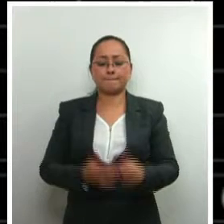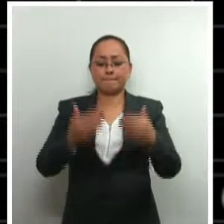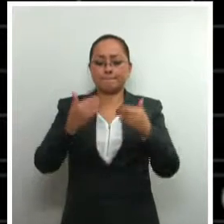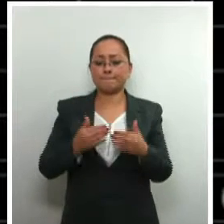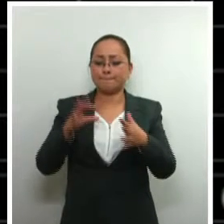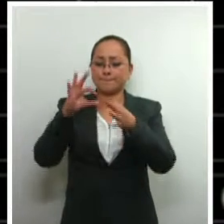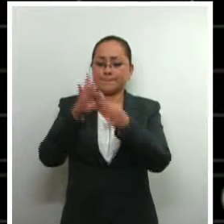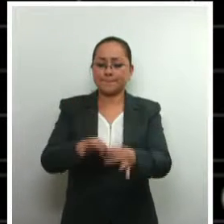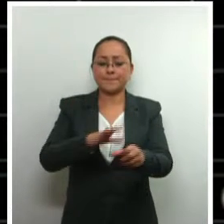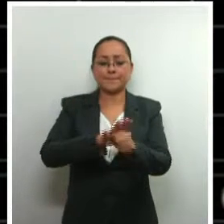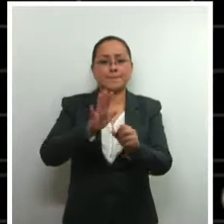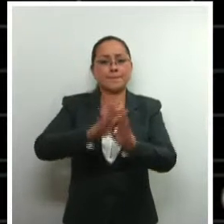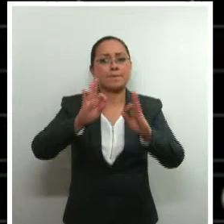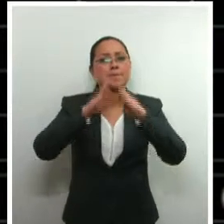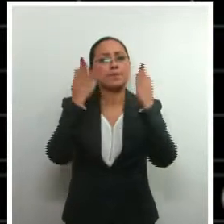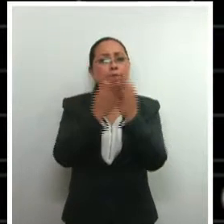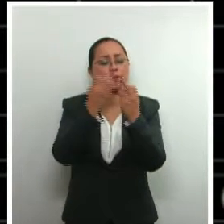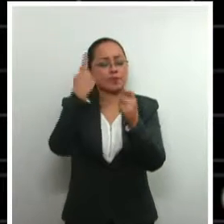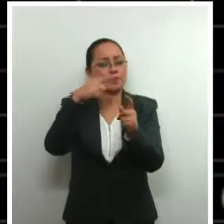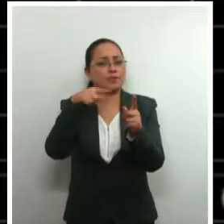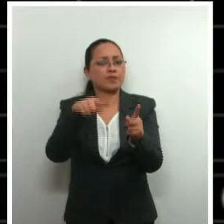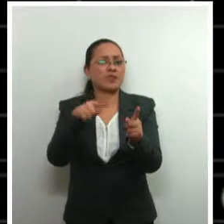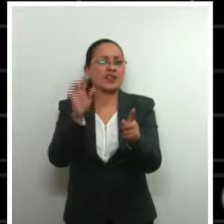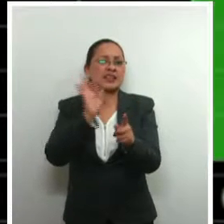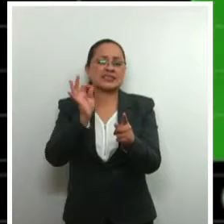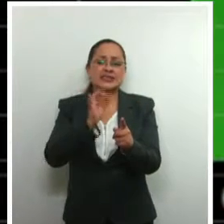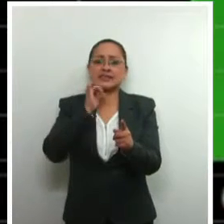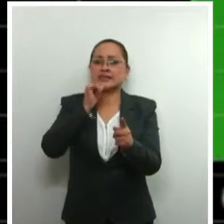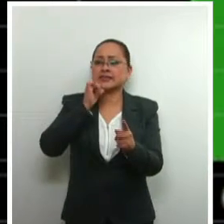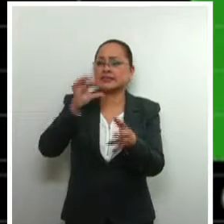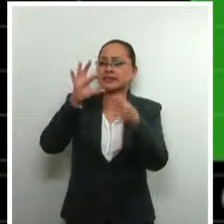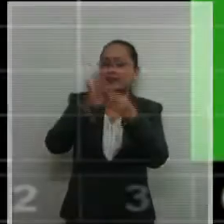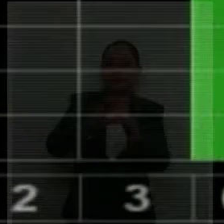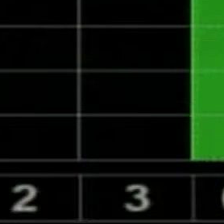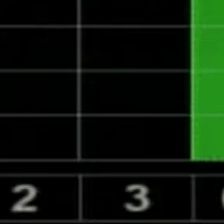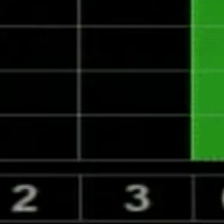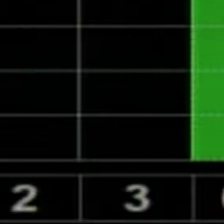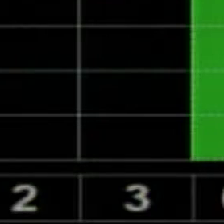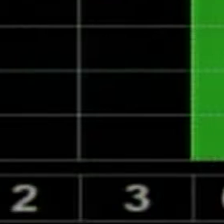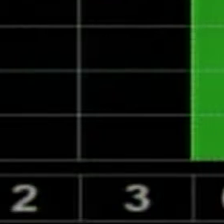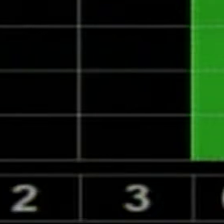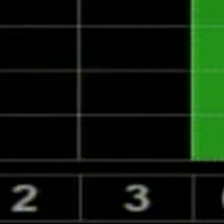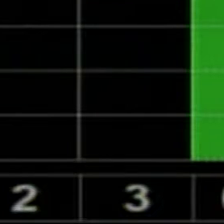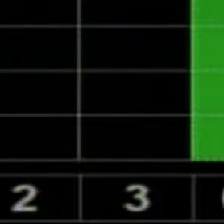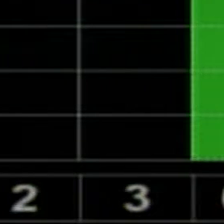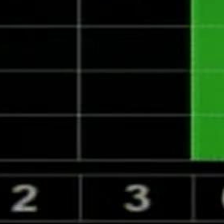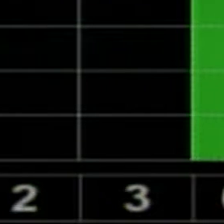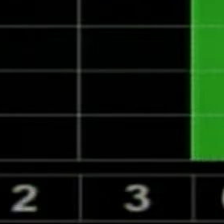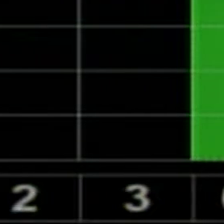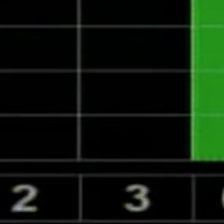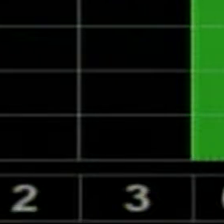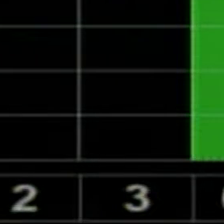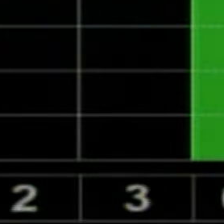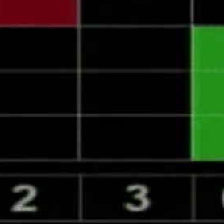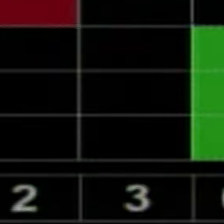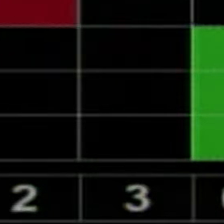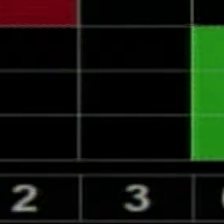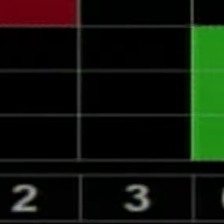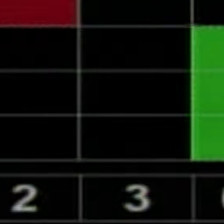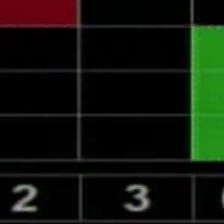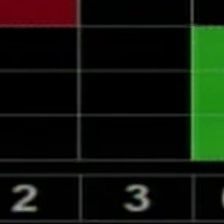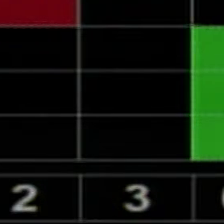Proscribir las formas de desarrollo incompatibles con la conservación y restauración de la